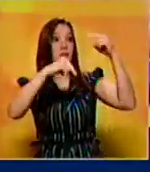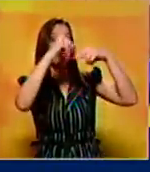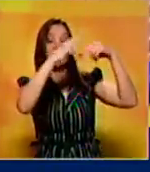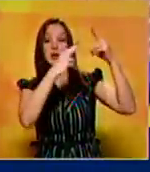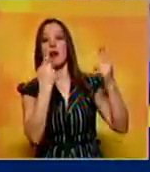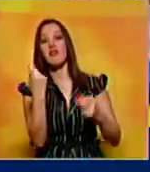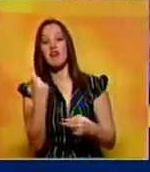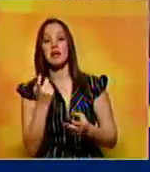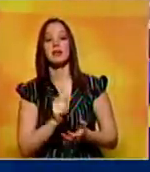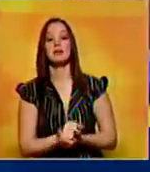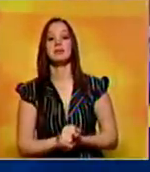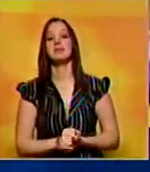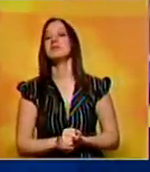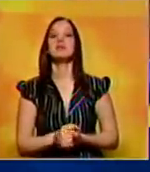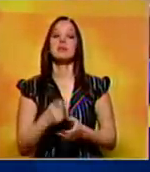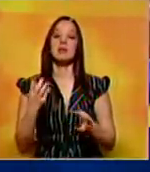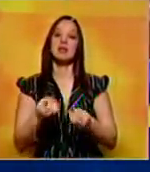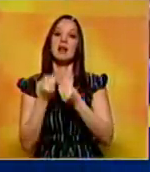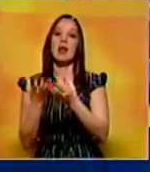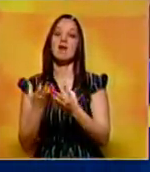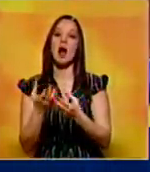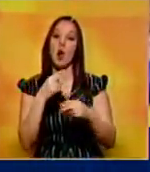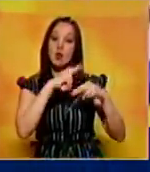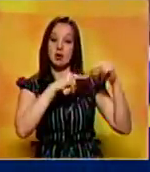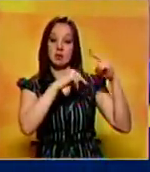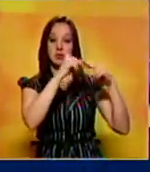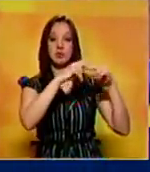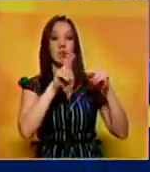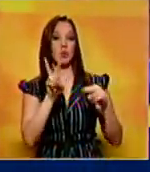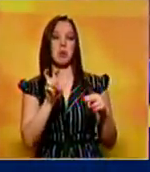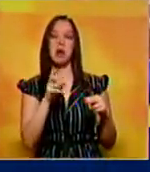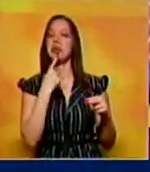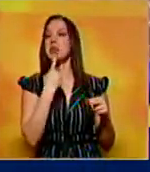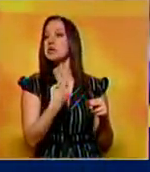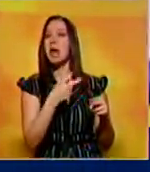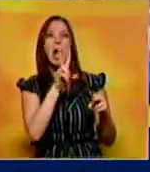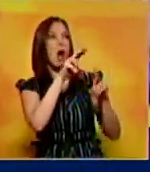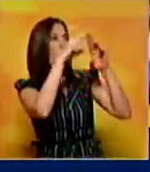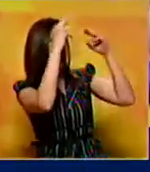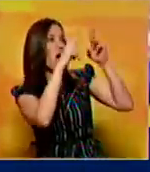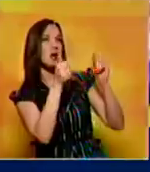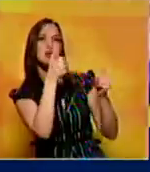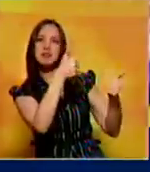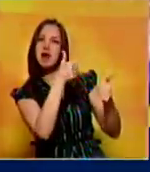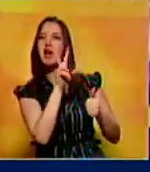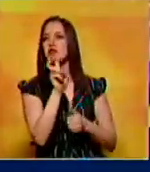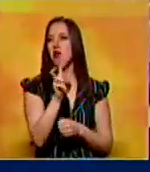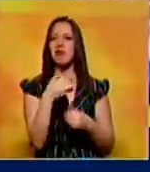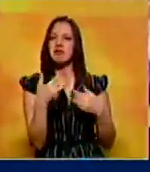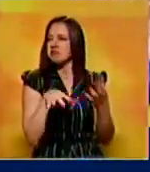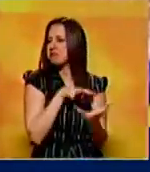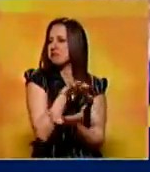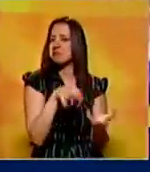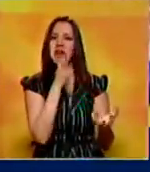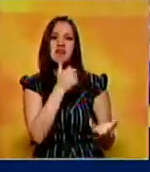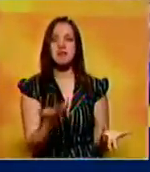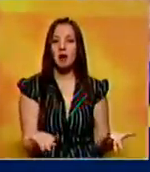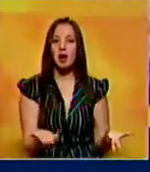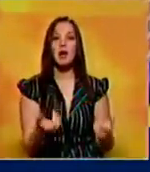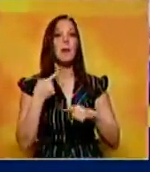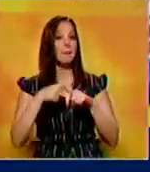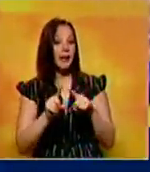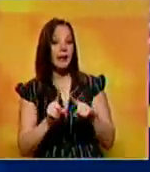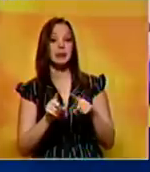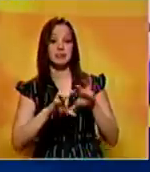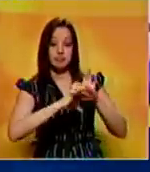se delegaba el hecho de que como era una infraestructura nueva no había problemas resulta que es donde más hay daño En cuanto a la obstrucción de las